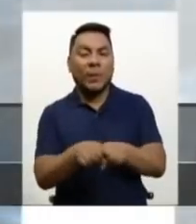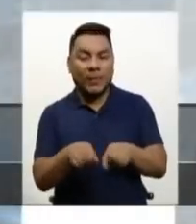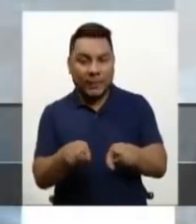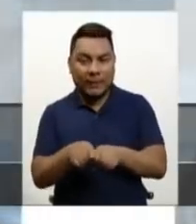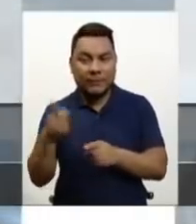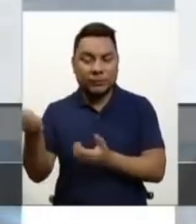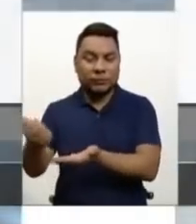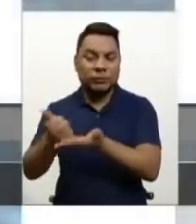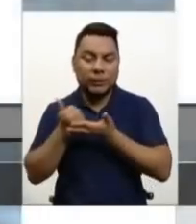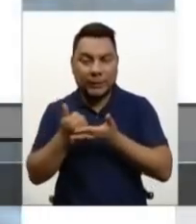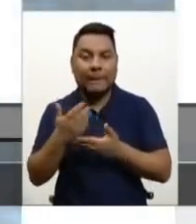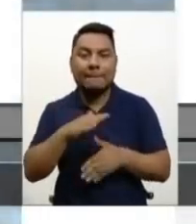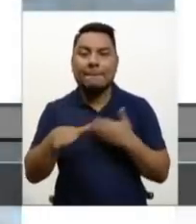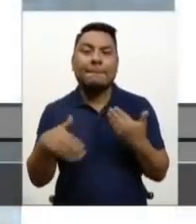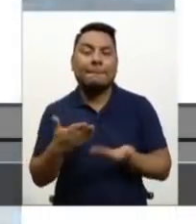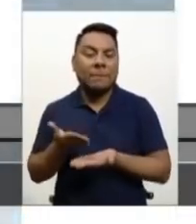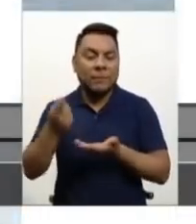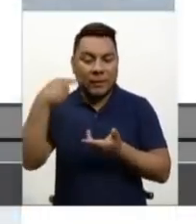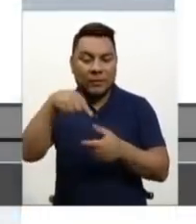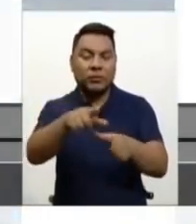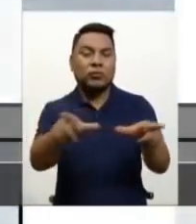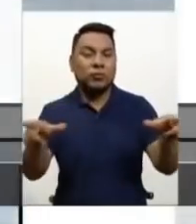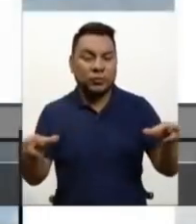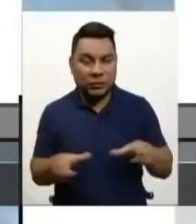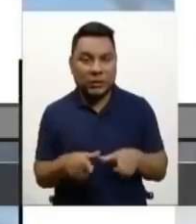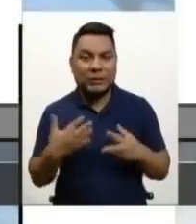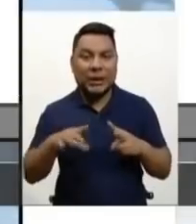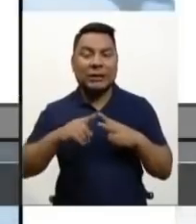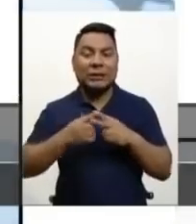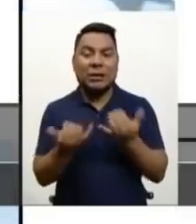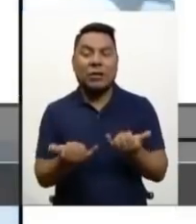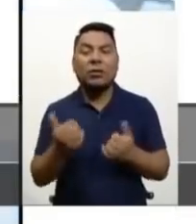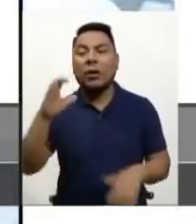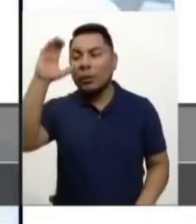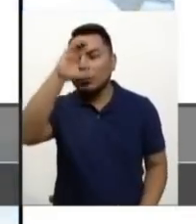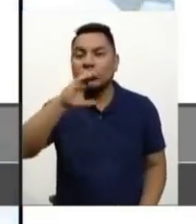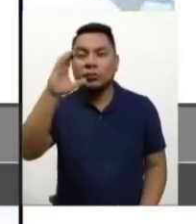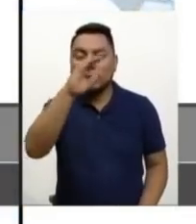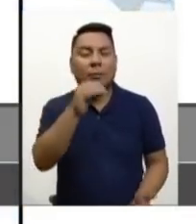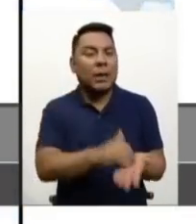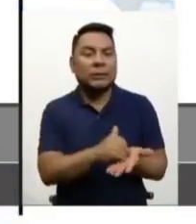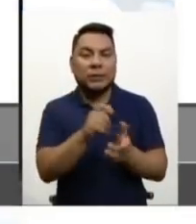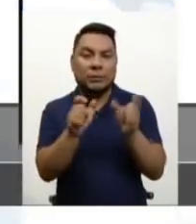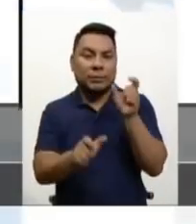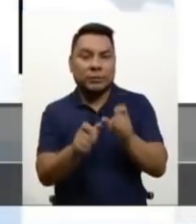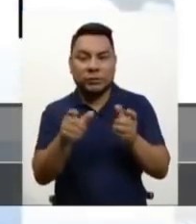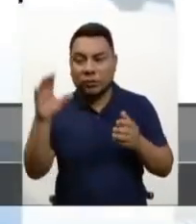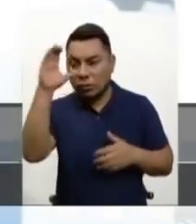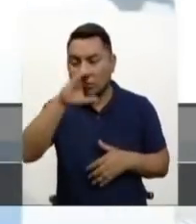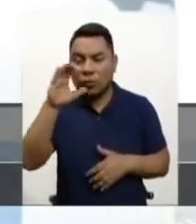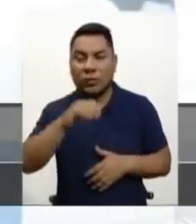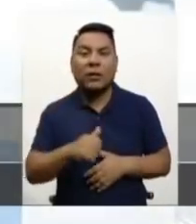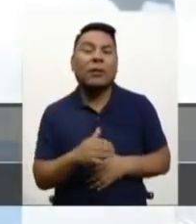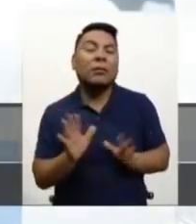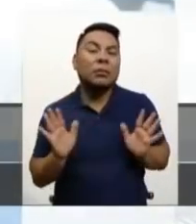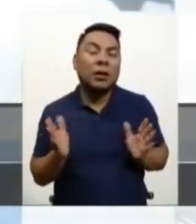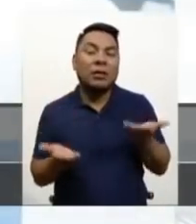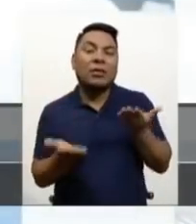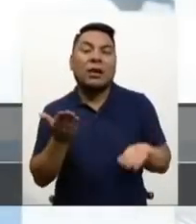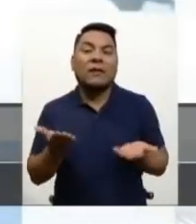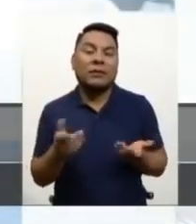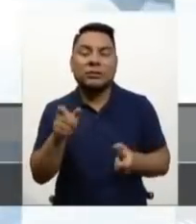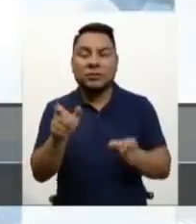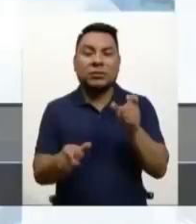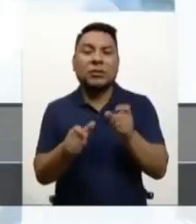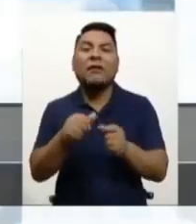detrás, blindados, en este momento están iniciando las acciones de búsqueda y rescate para poder encontrar a los posibles 10 a